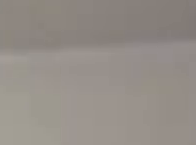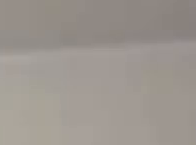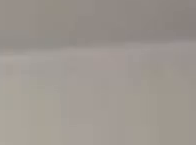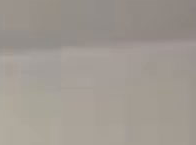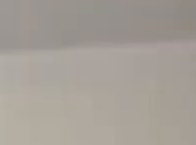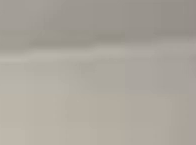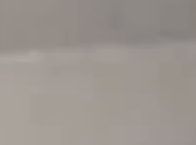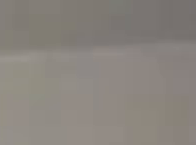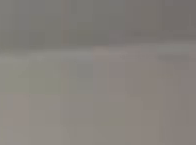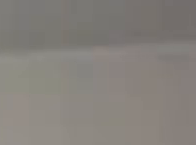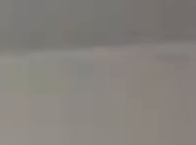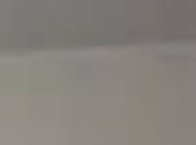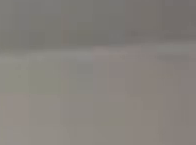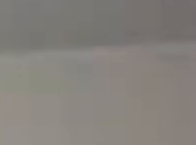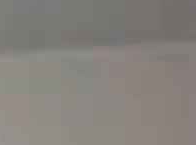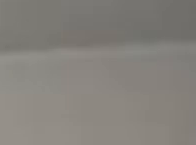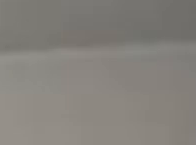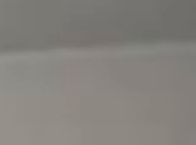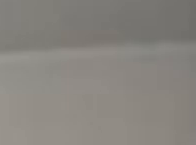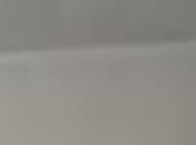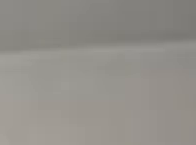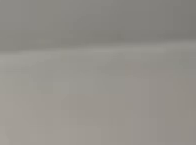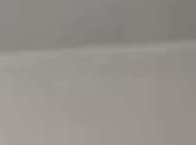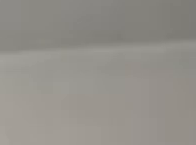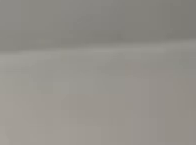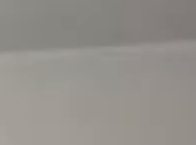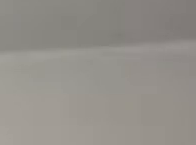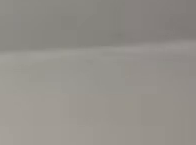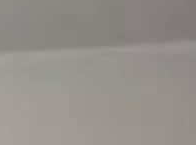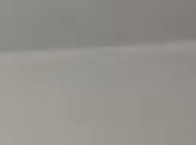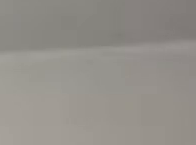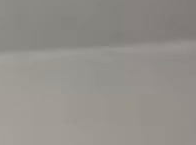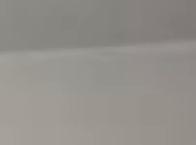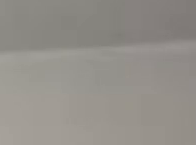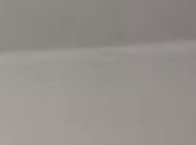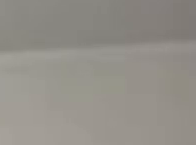precisión cuándo tenemos la prueba, si alguien lo tiene a la mano, por favor.